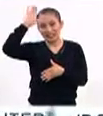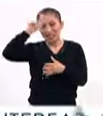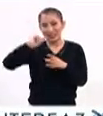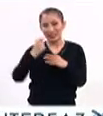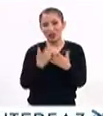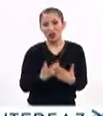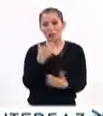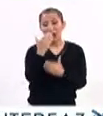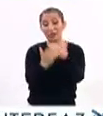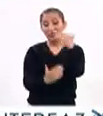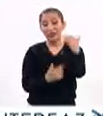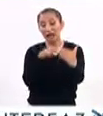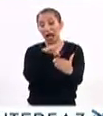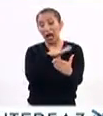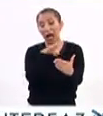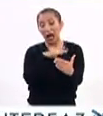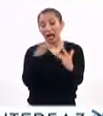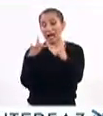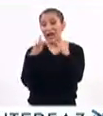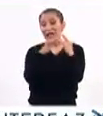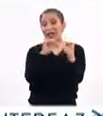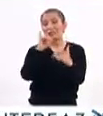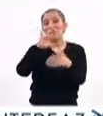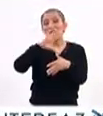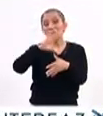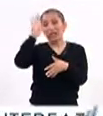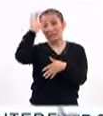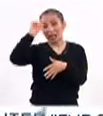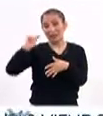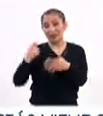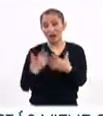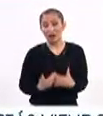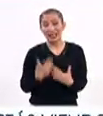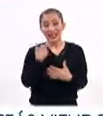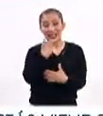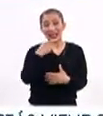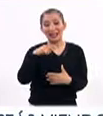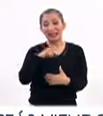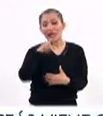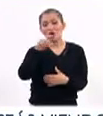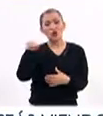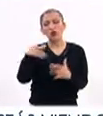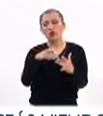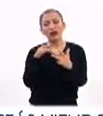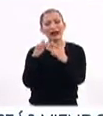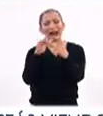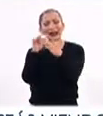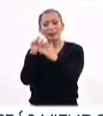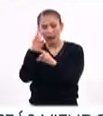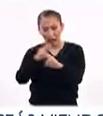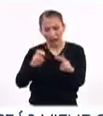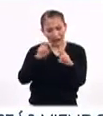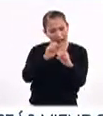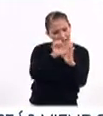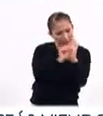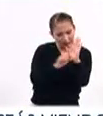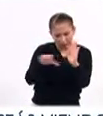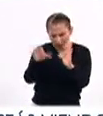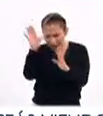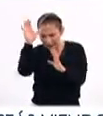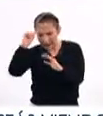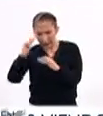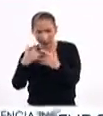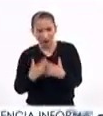Tecnología para el Desarrollo existe la Red Iberoamericana de Ciencia, Tecnología y Género. Esta red propicia el análisis de los sistemas de